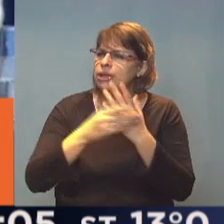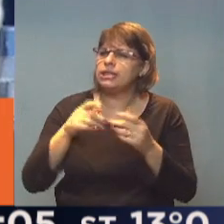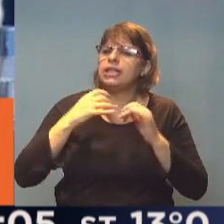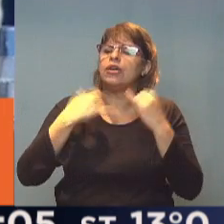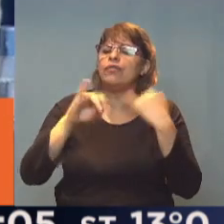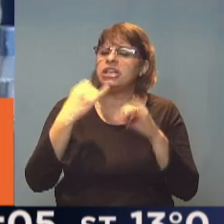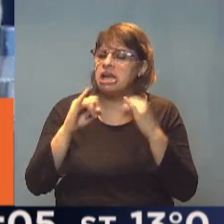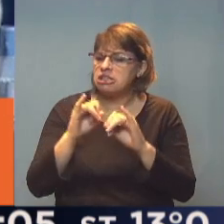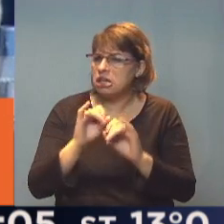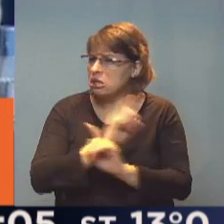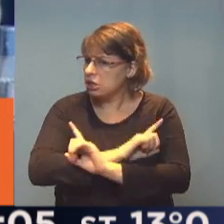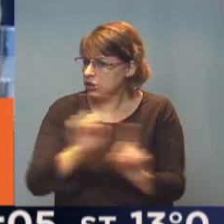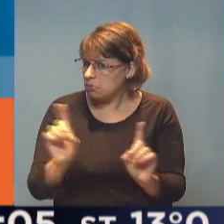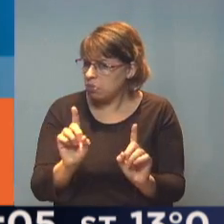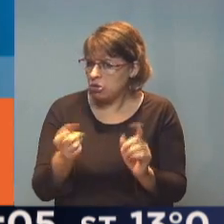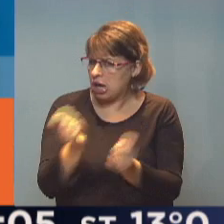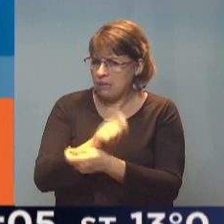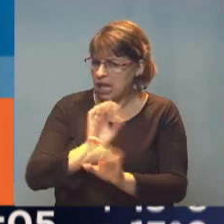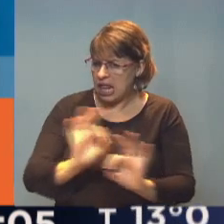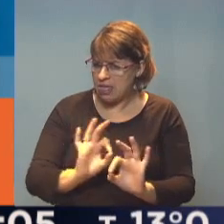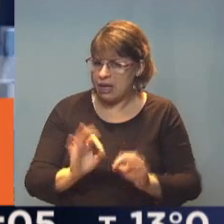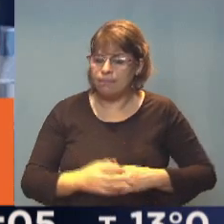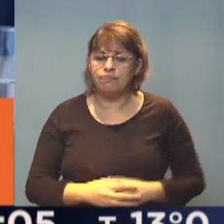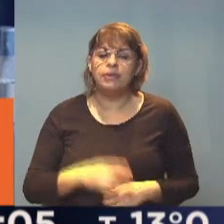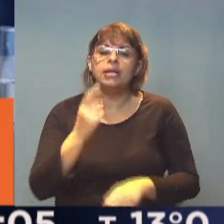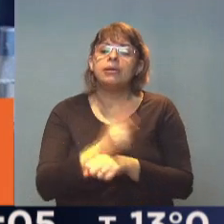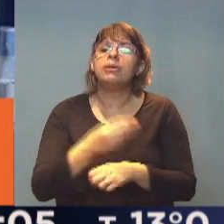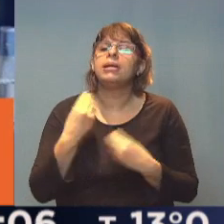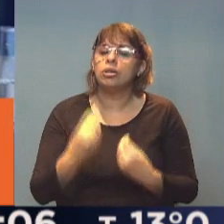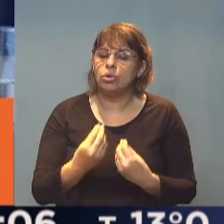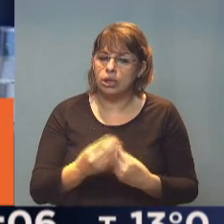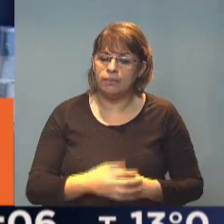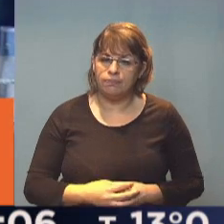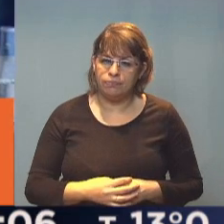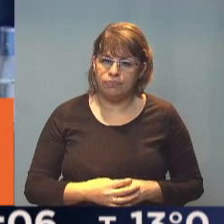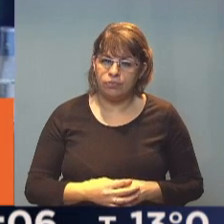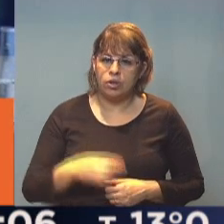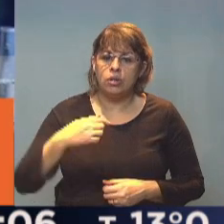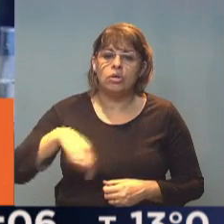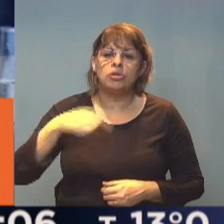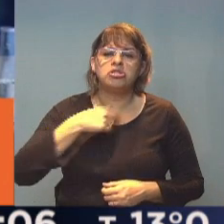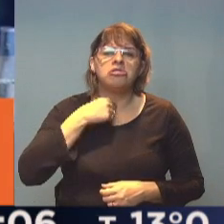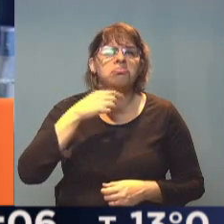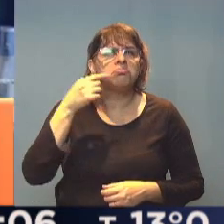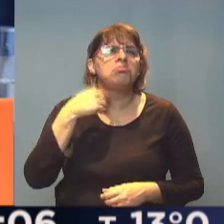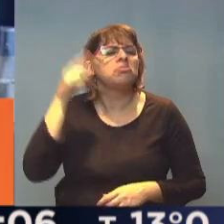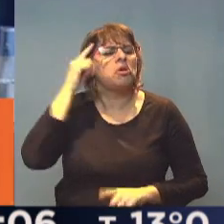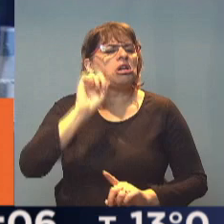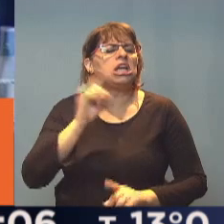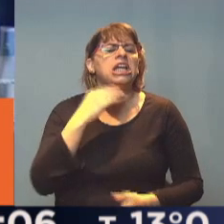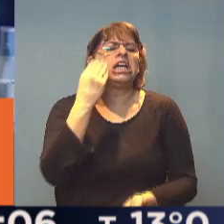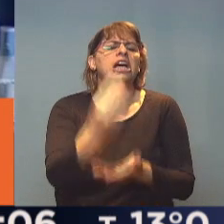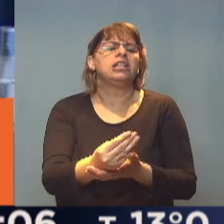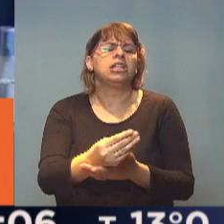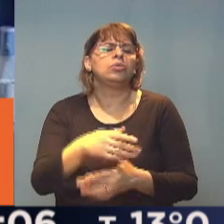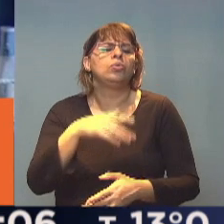tampoco consideramos eso una posibilidad hoy. Lo primero es dejar bien claro en eso que no creemos en las candidaturas testimoniales, las